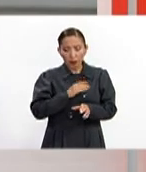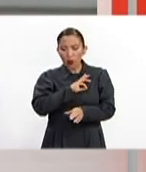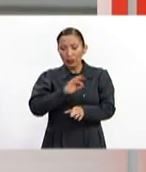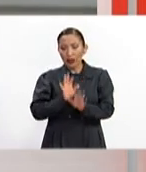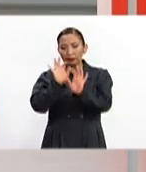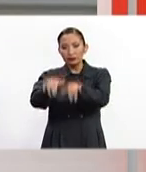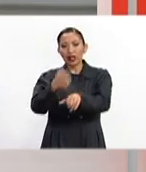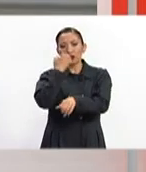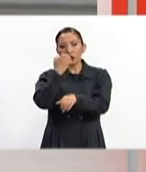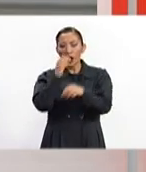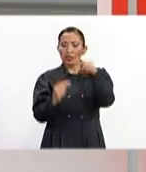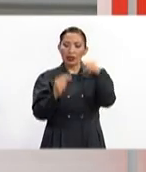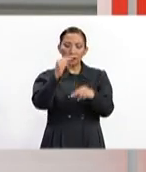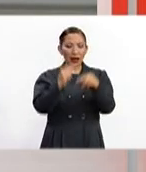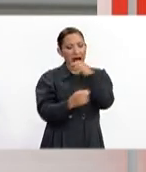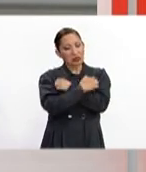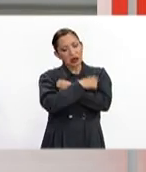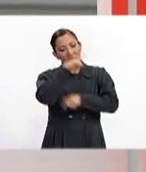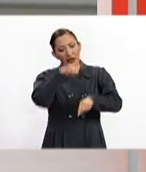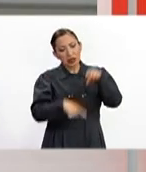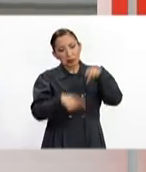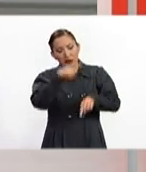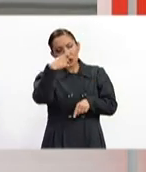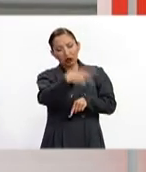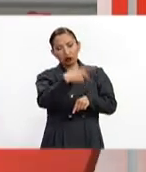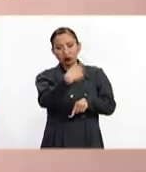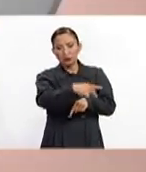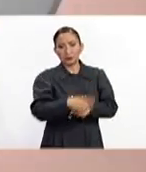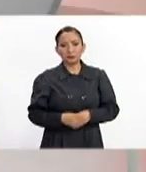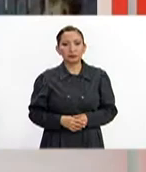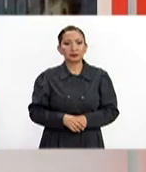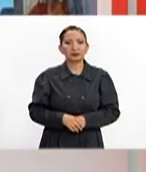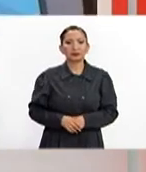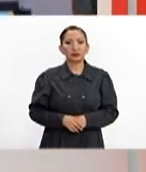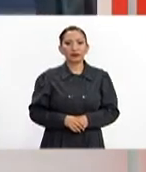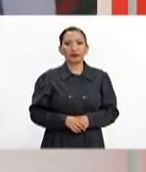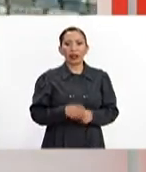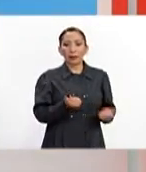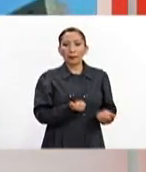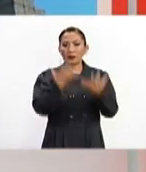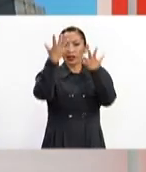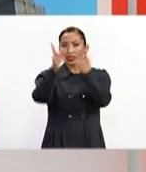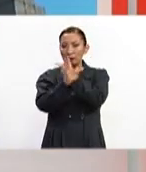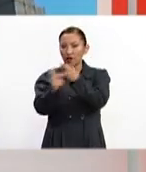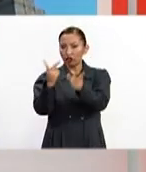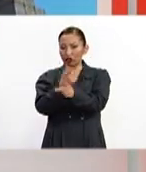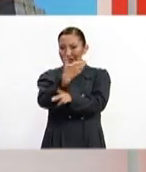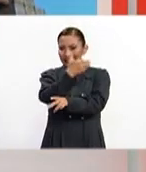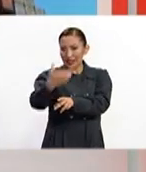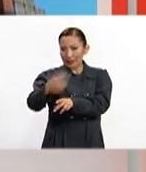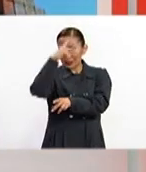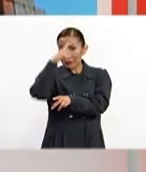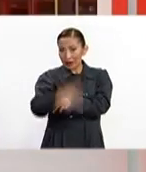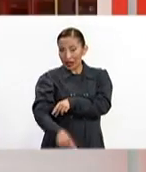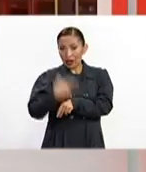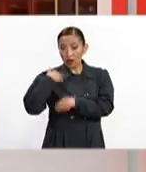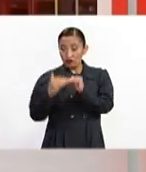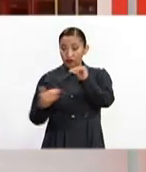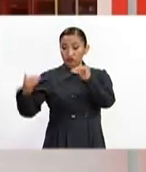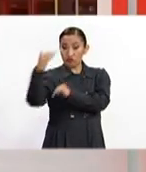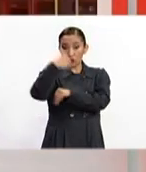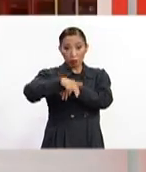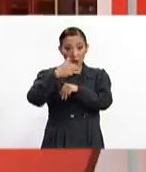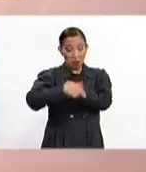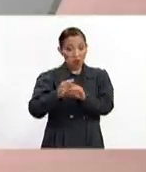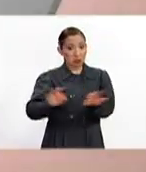las escuelas al nivel que corresponde. Exportaciones de productos agropecuarios mexicanos alcanzan